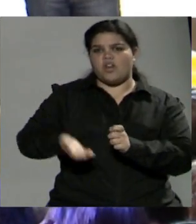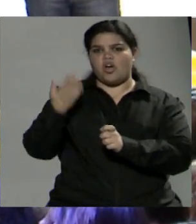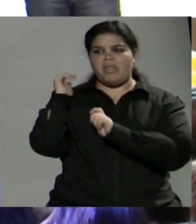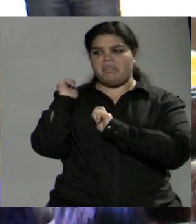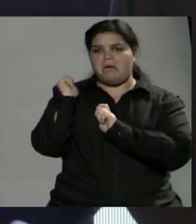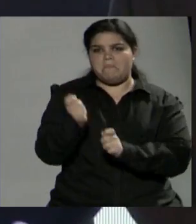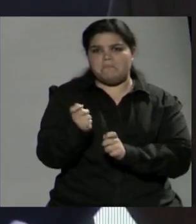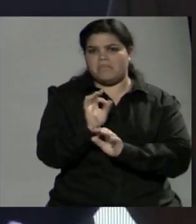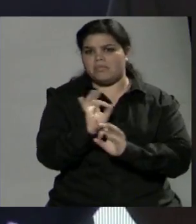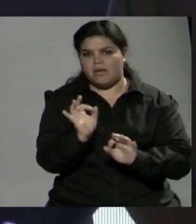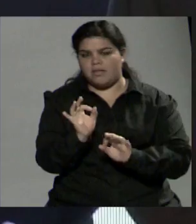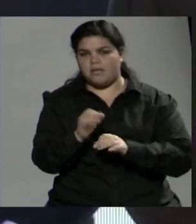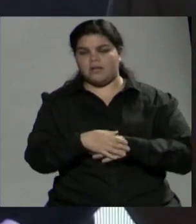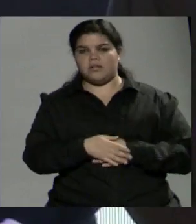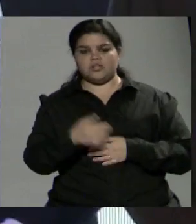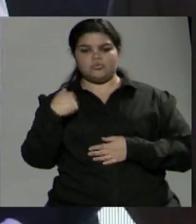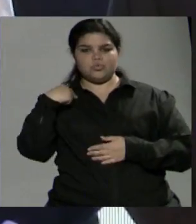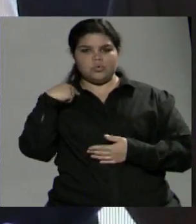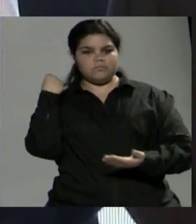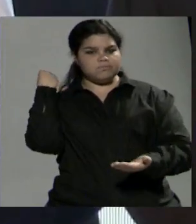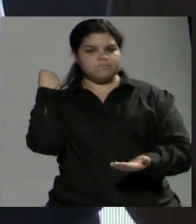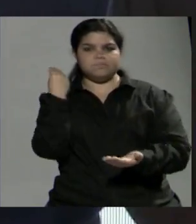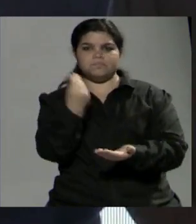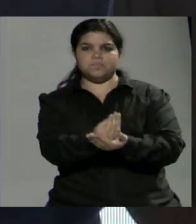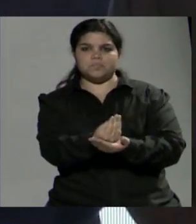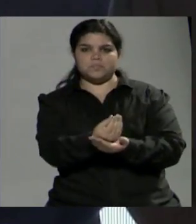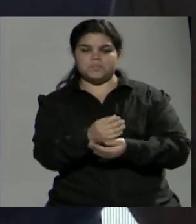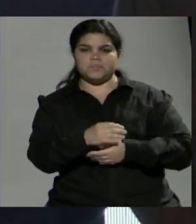Y porque no confronté